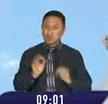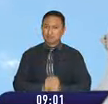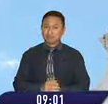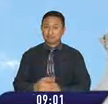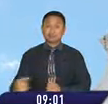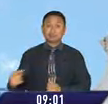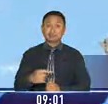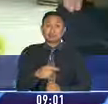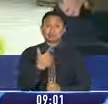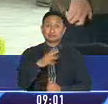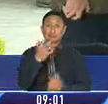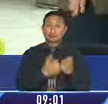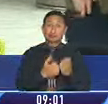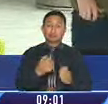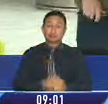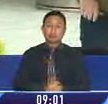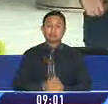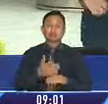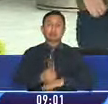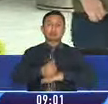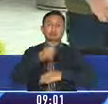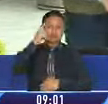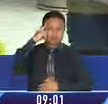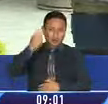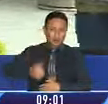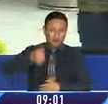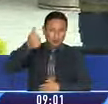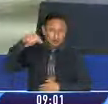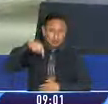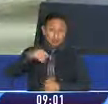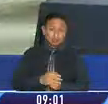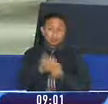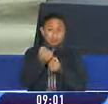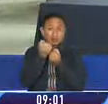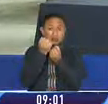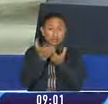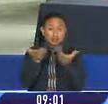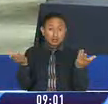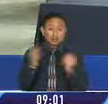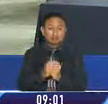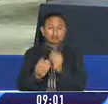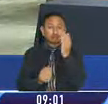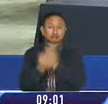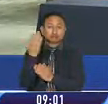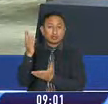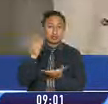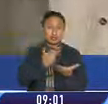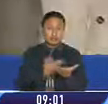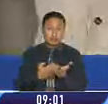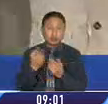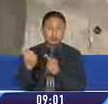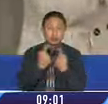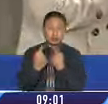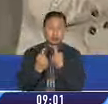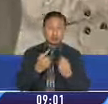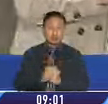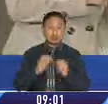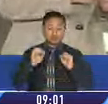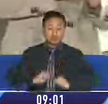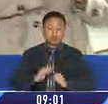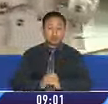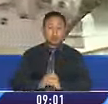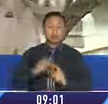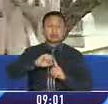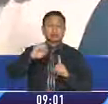escenario muy sensible. Y es que autoridades del gobierno nacional dieron a conocer sobre la creación de mesas de diálogos que plantean impulsar el